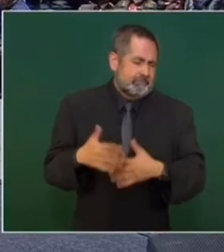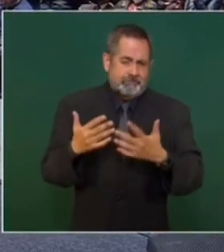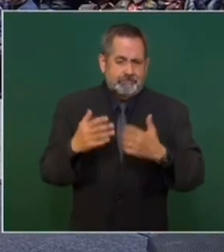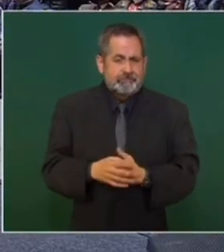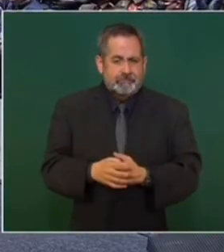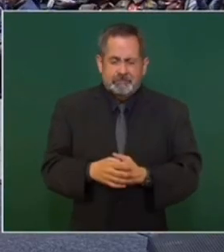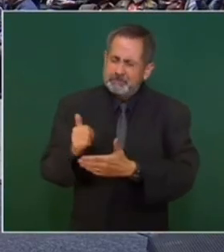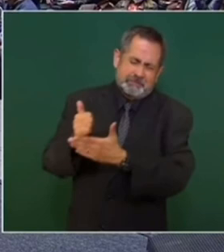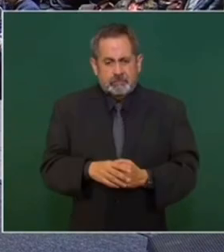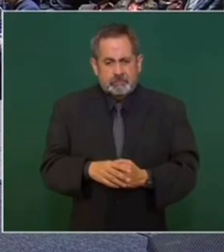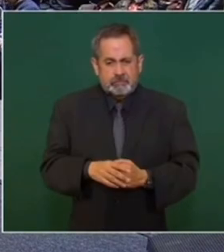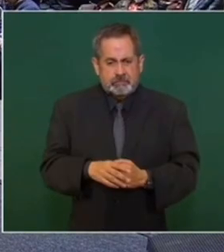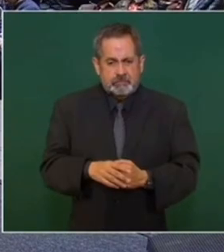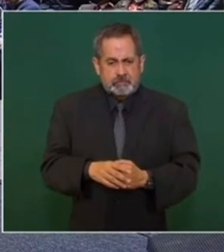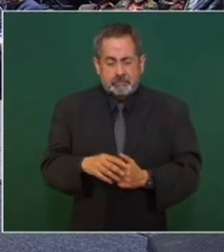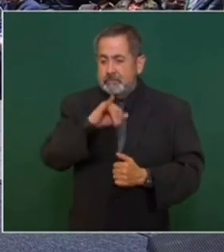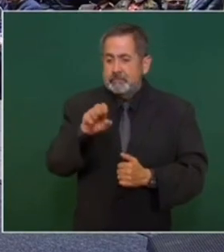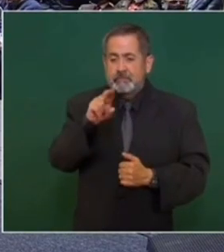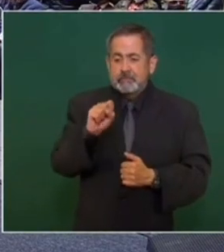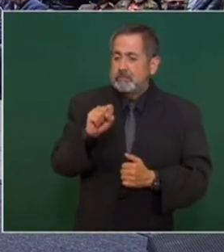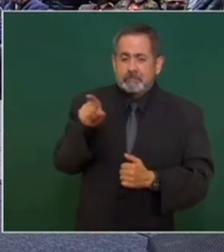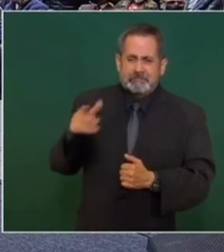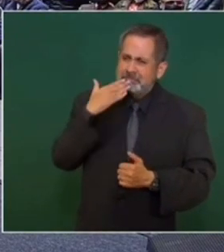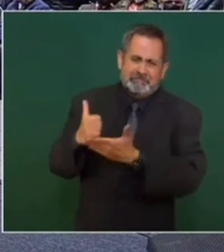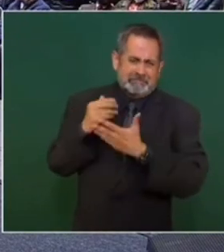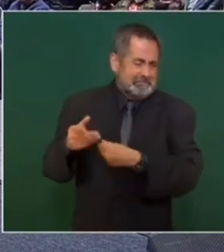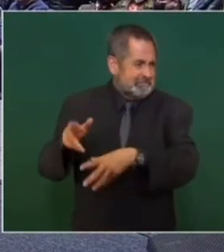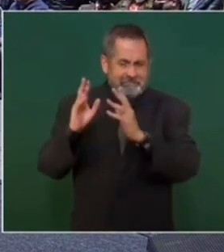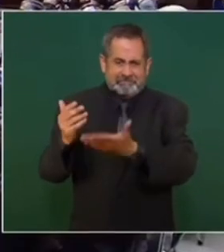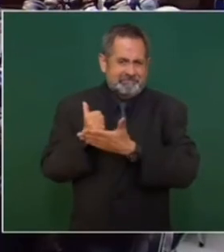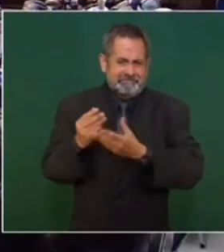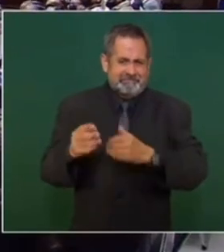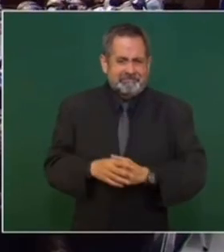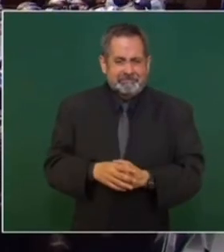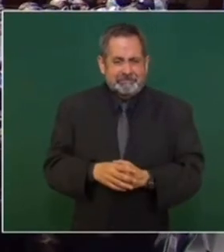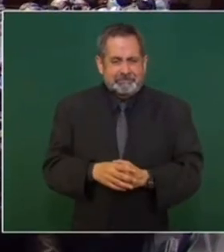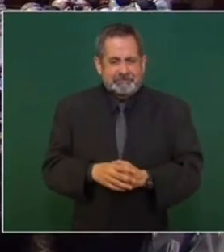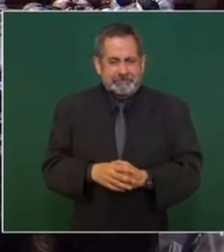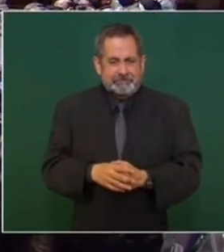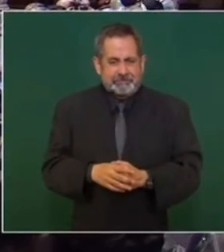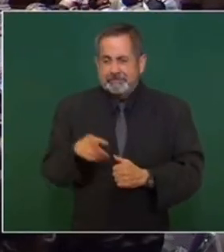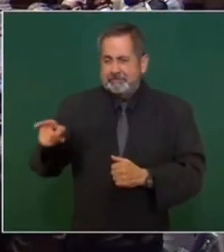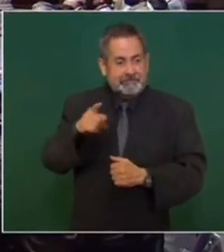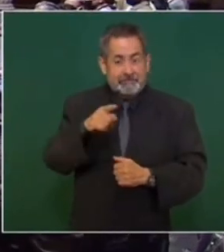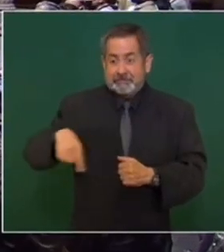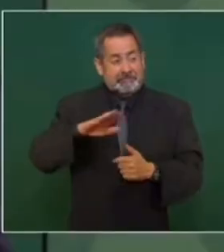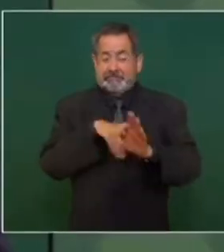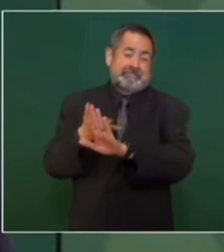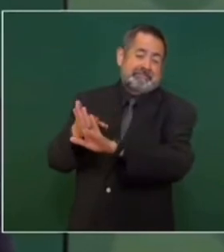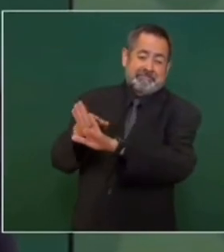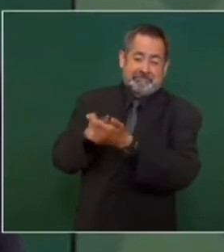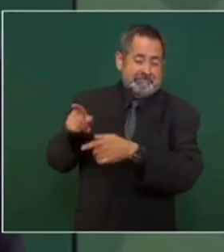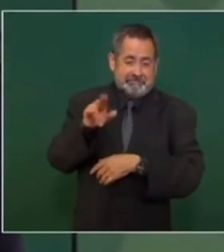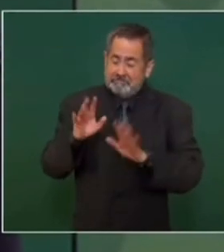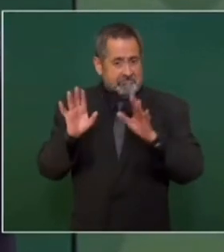me ayudan mucho jesús ramírez y que éste le toca